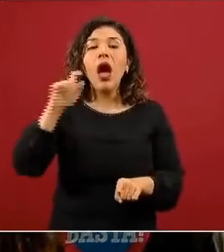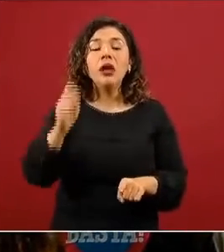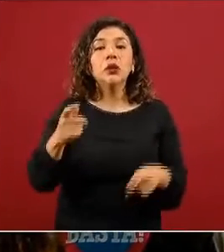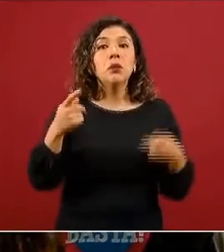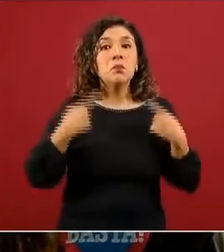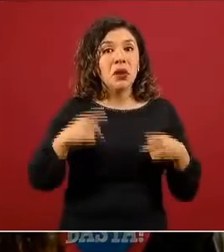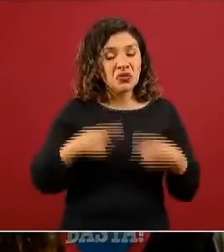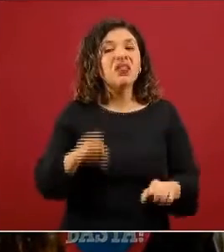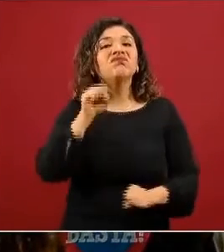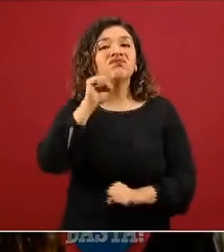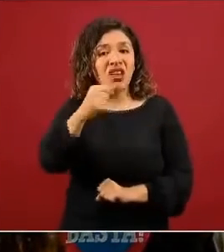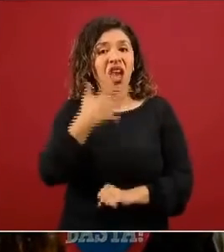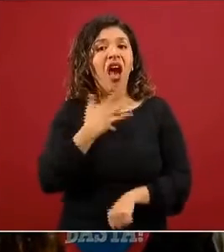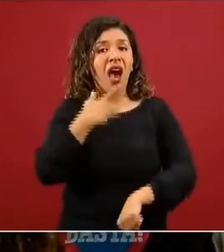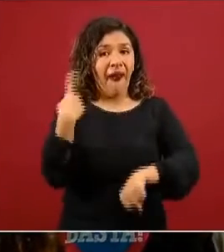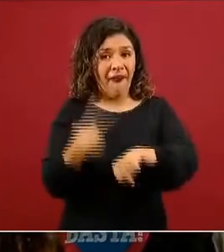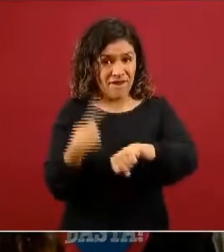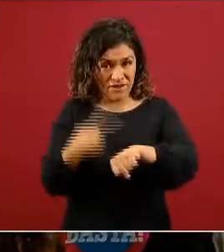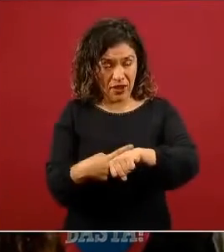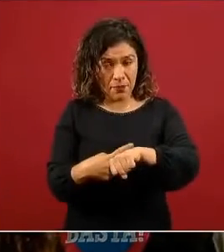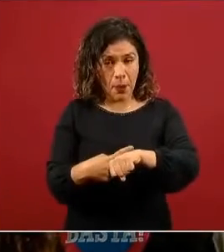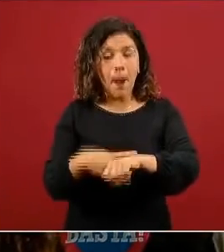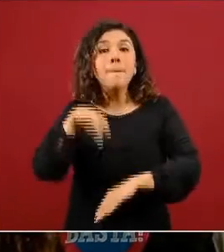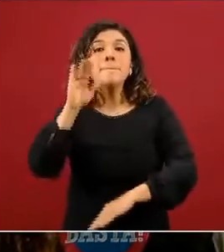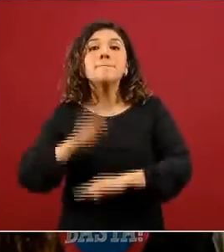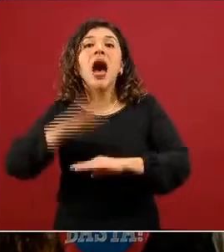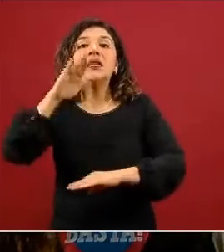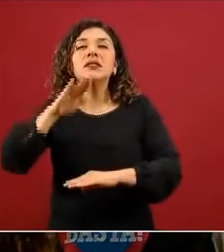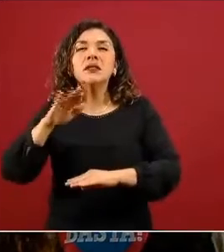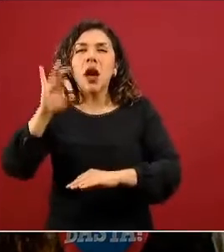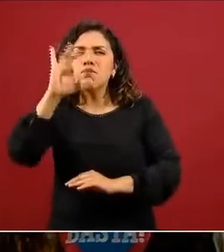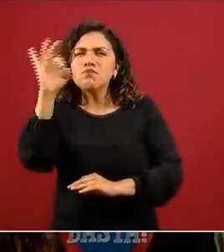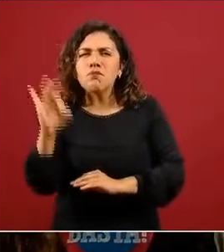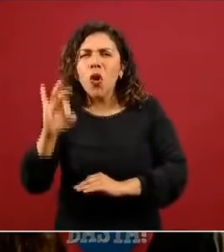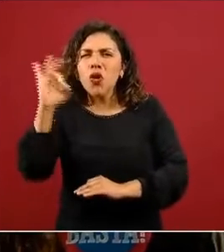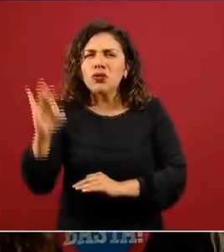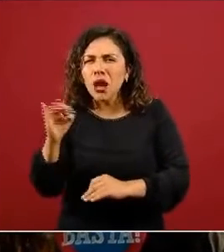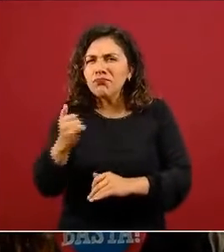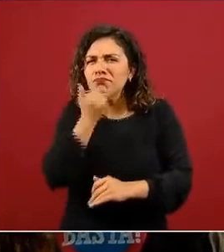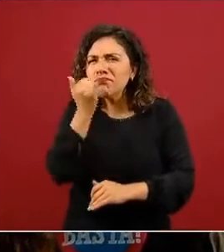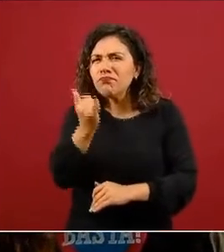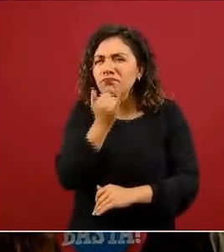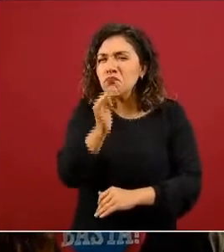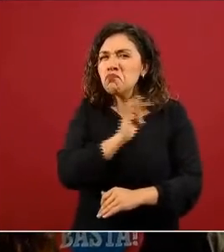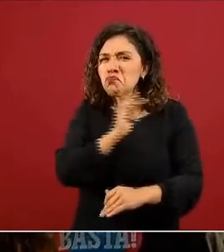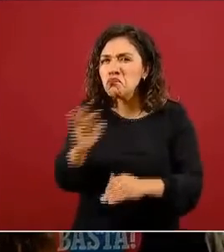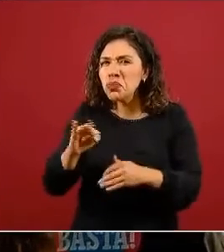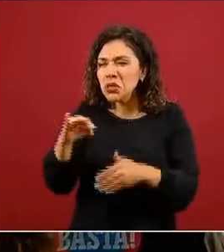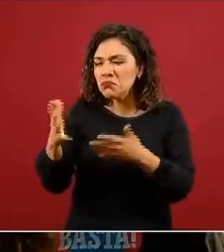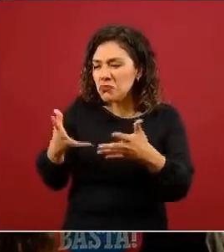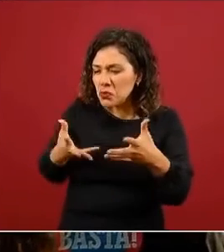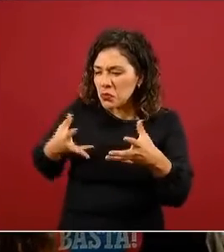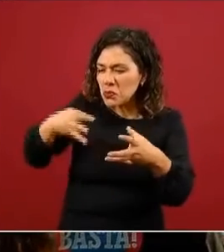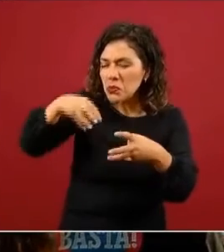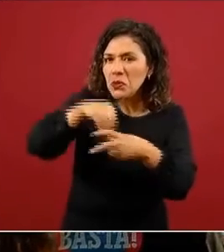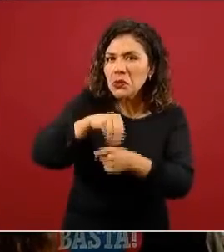casos confirmados más el porcentaje de los casos sospechosos